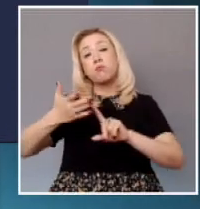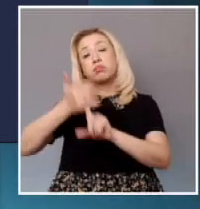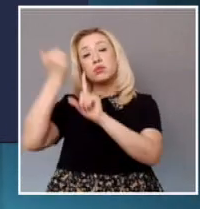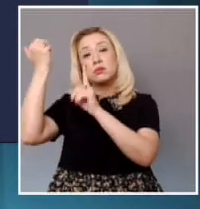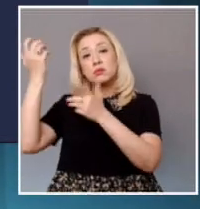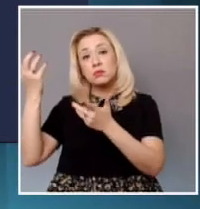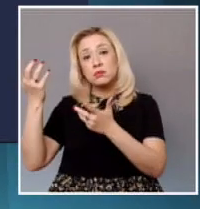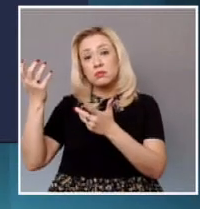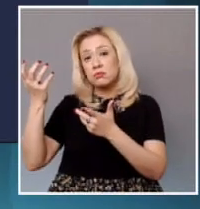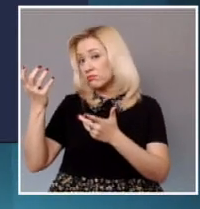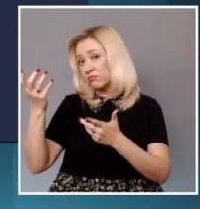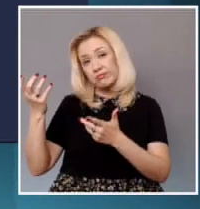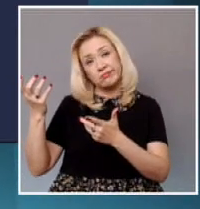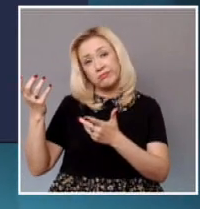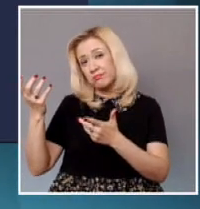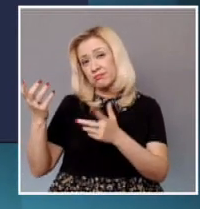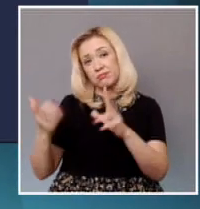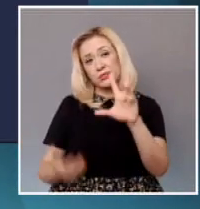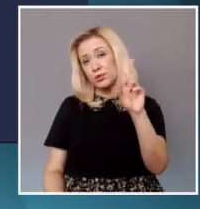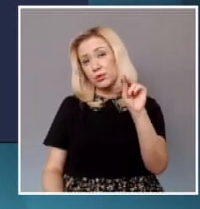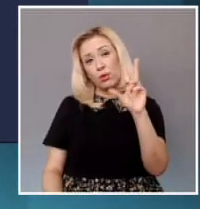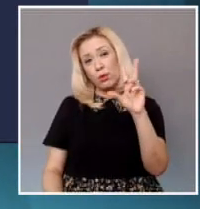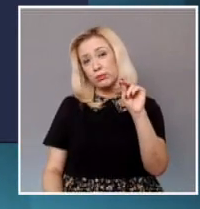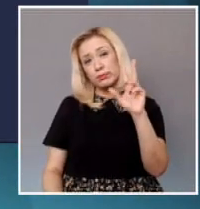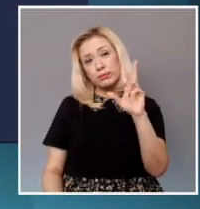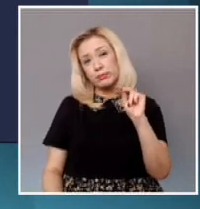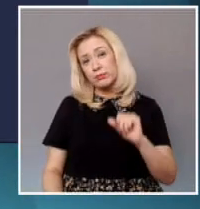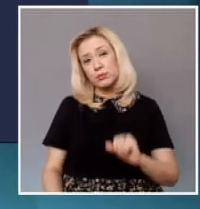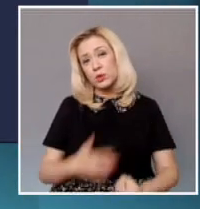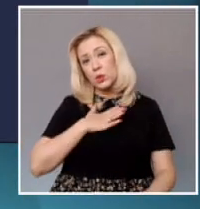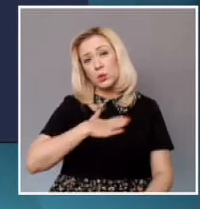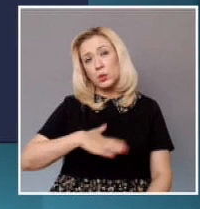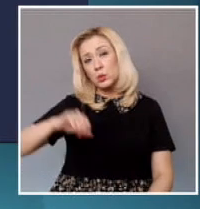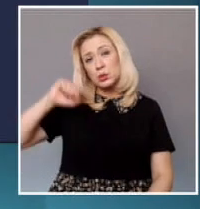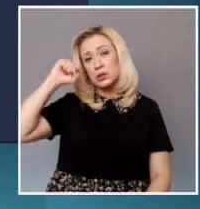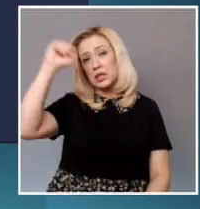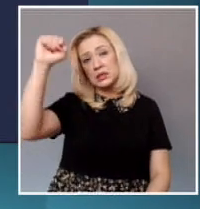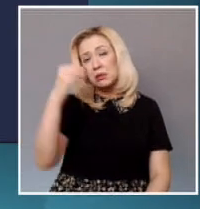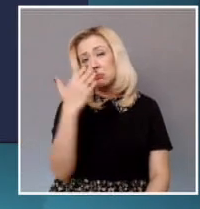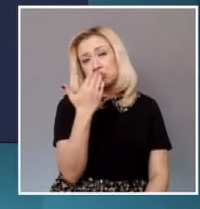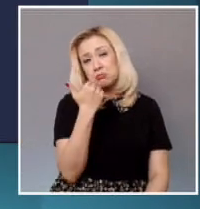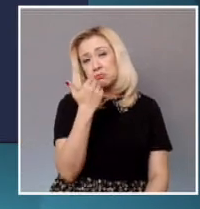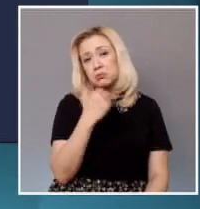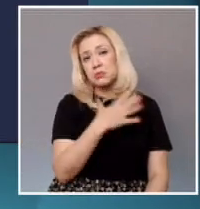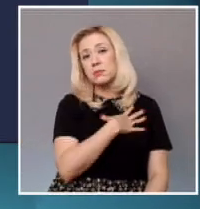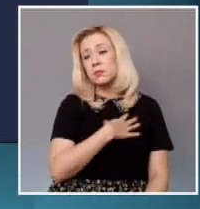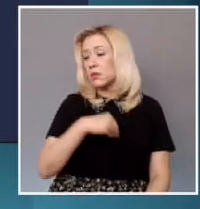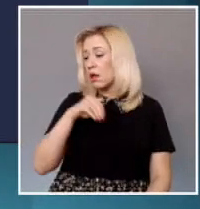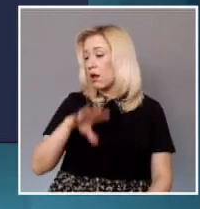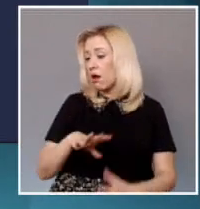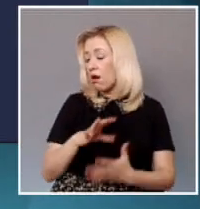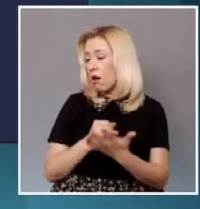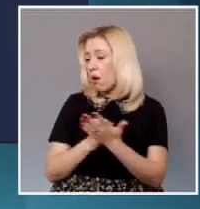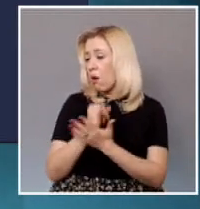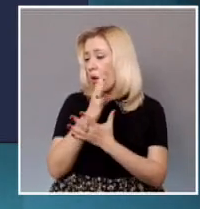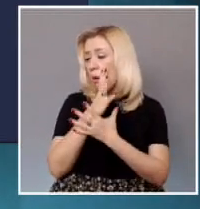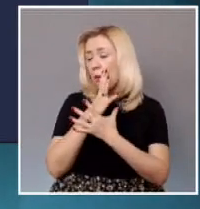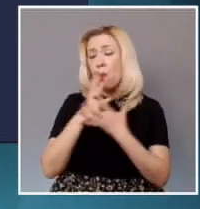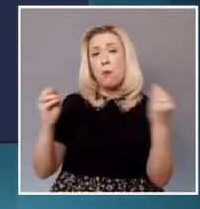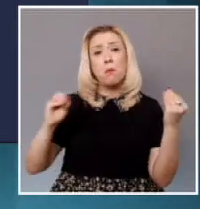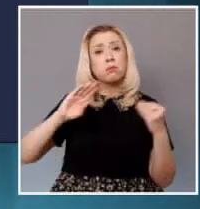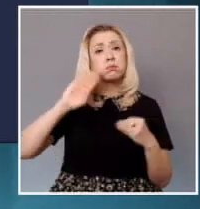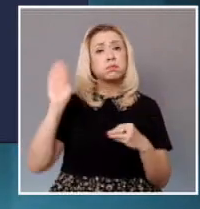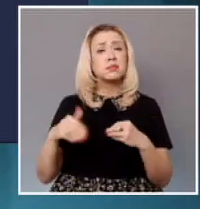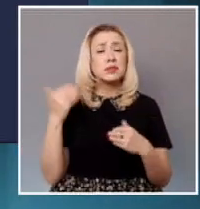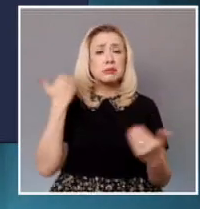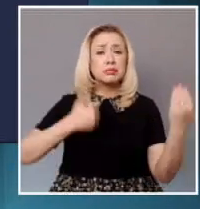y la mayoría de ellas nos respondieron que no. ¿Por qué? Porque sus hijas no van a regresar, porque sus proyectos de vida ya fueron destruidas, pero sobre